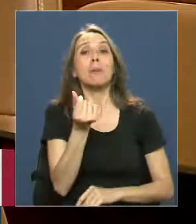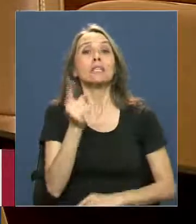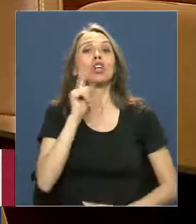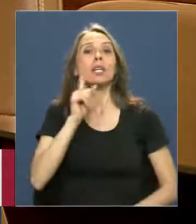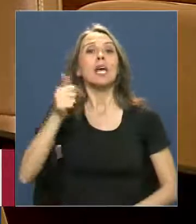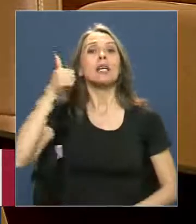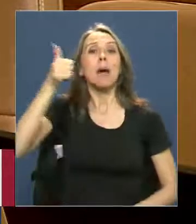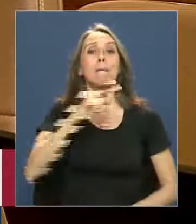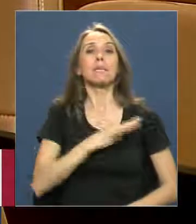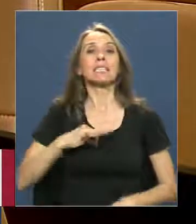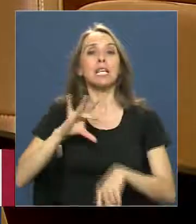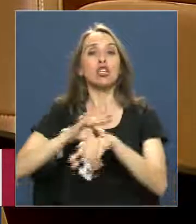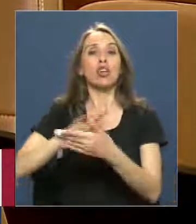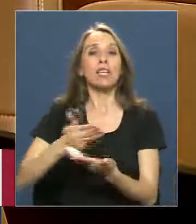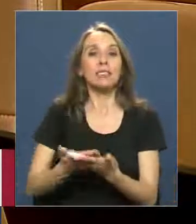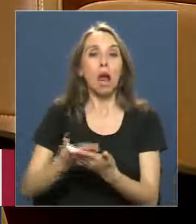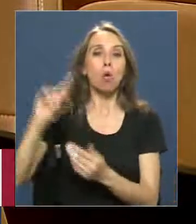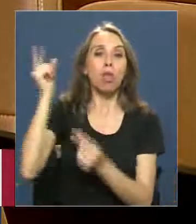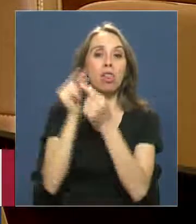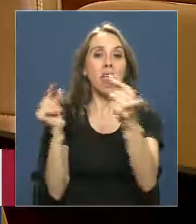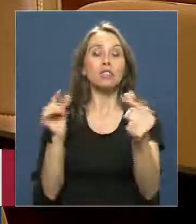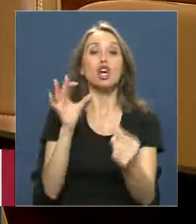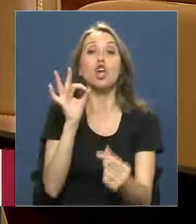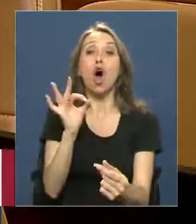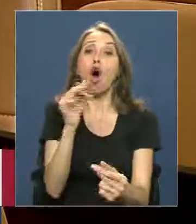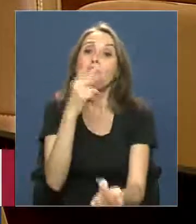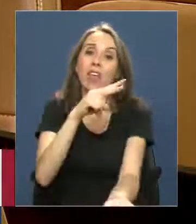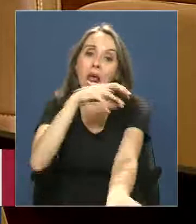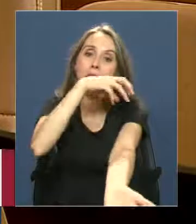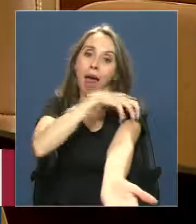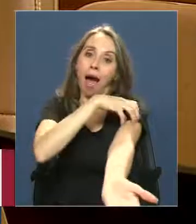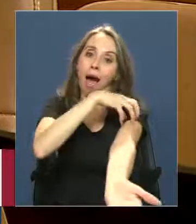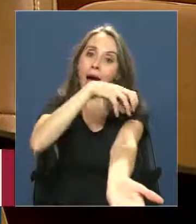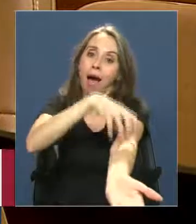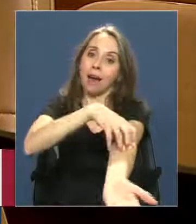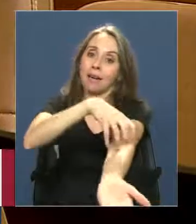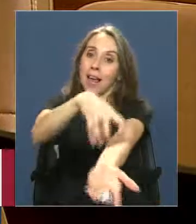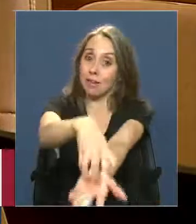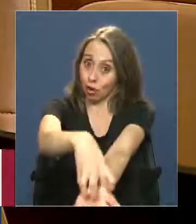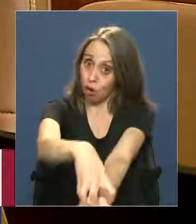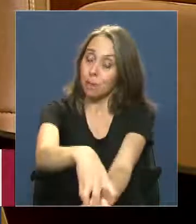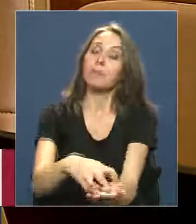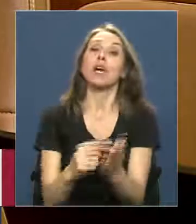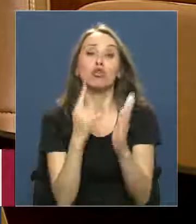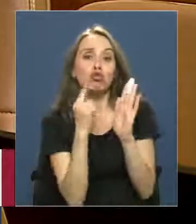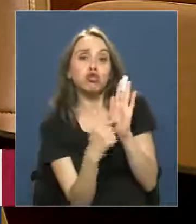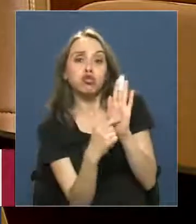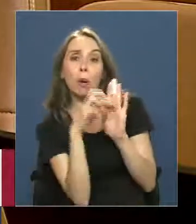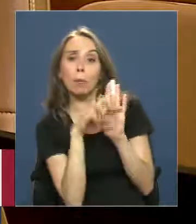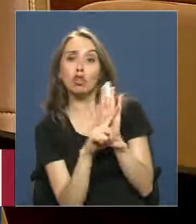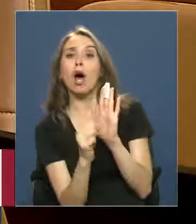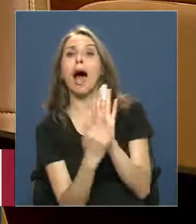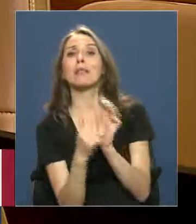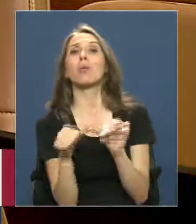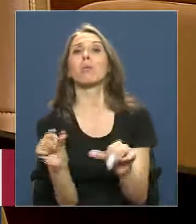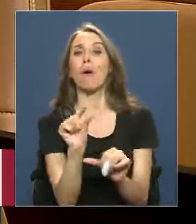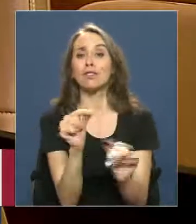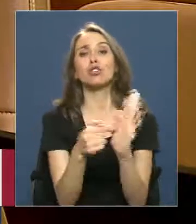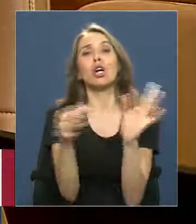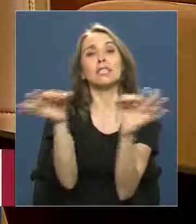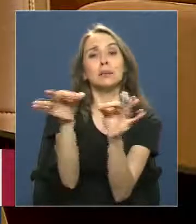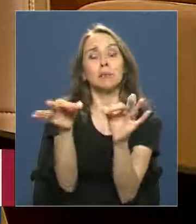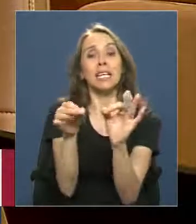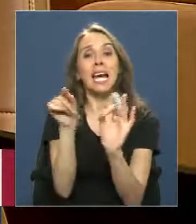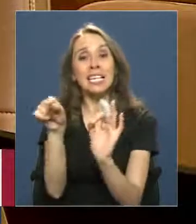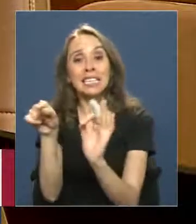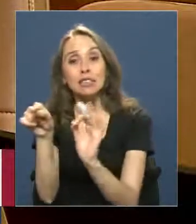autoridad sanitaria nacional o local o regional. Por otra parte, hay un artículo transitorio que en donde dice que se retrotrae